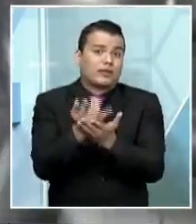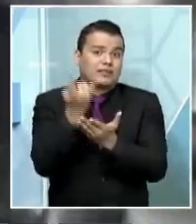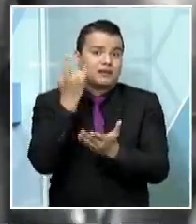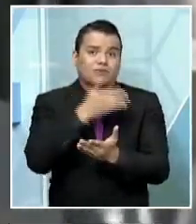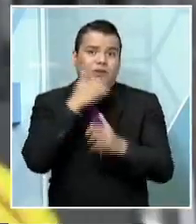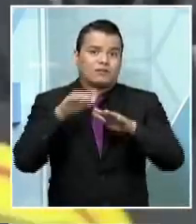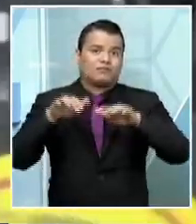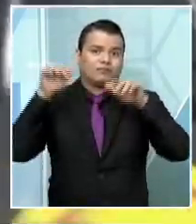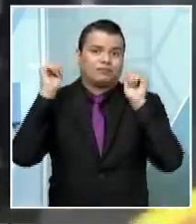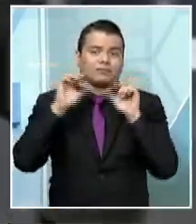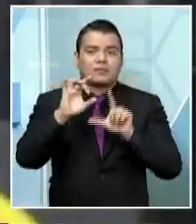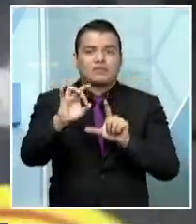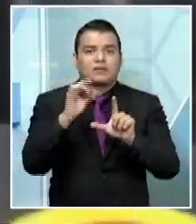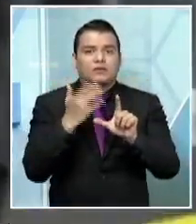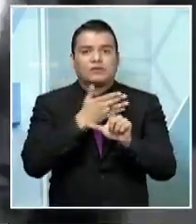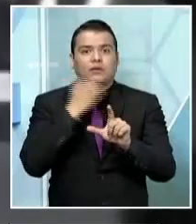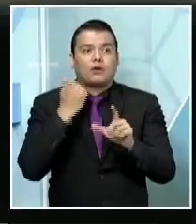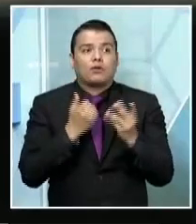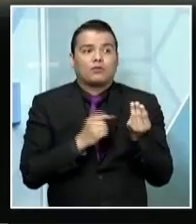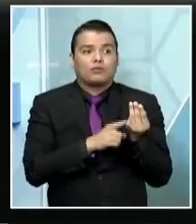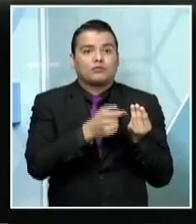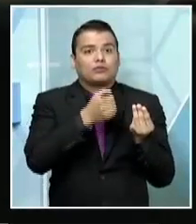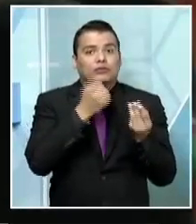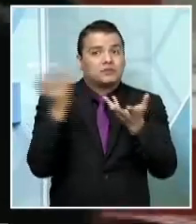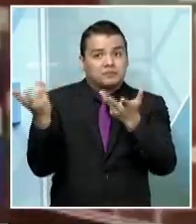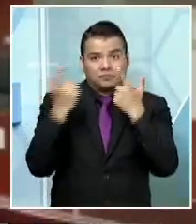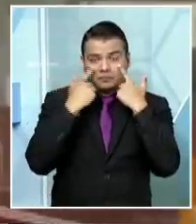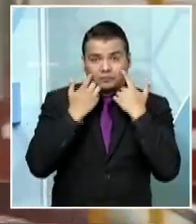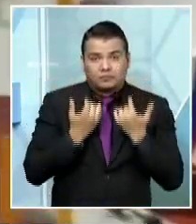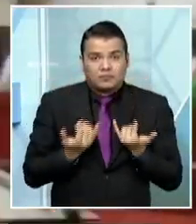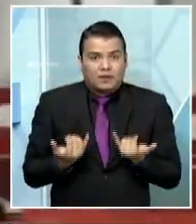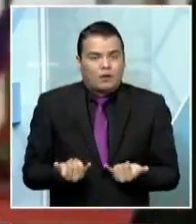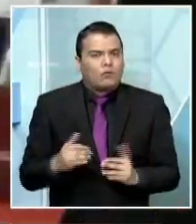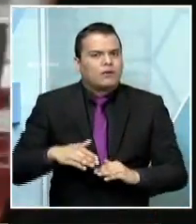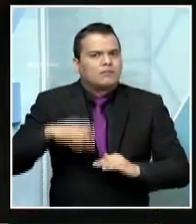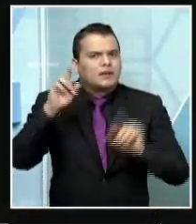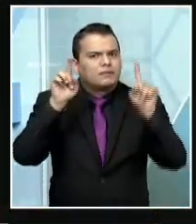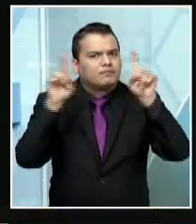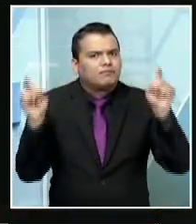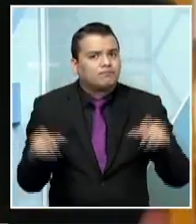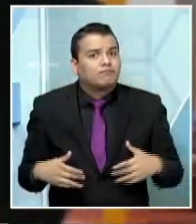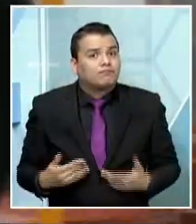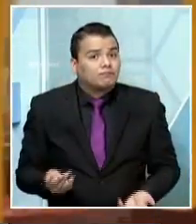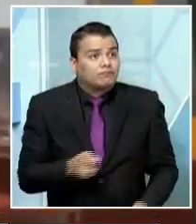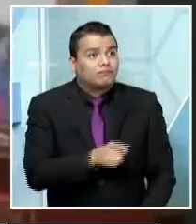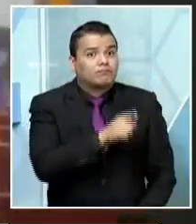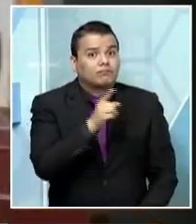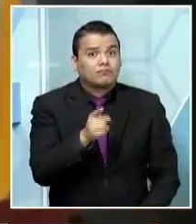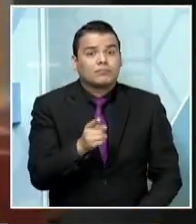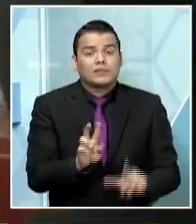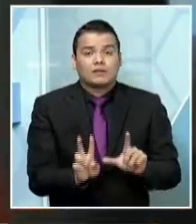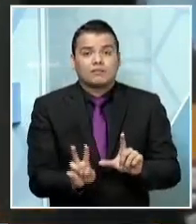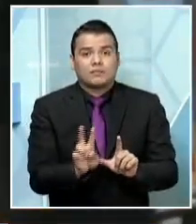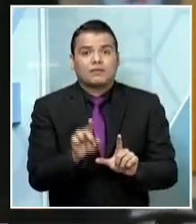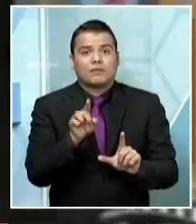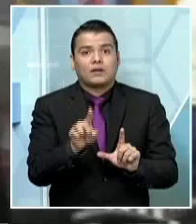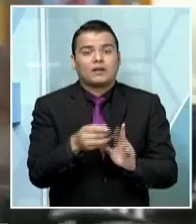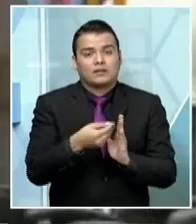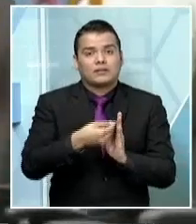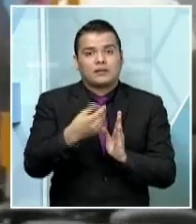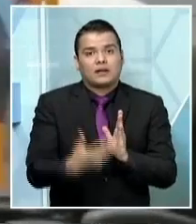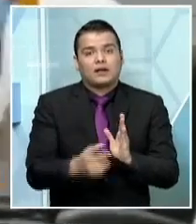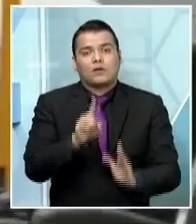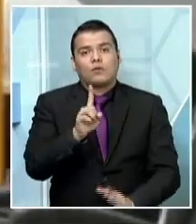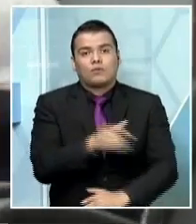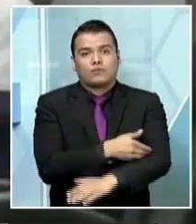regresar a la virtualidad, sin embargo 90 Minutos conoció que hoy la polémica se centra en que cada transmisión de una sesión virtual cuesta en